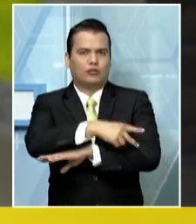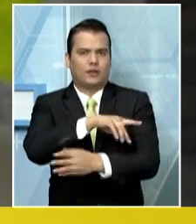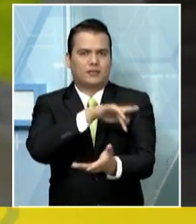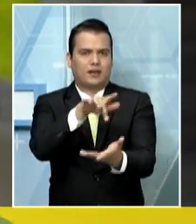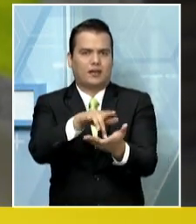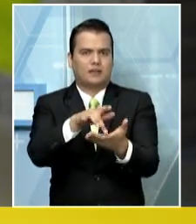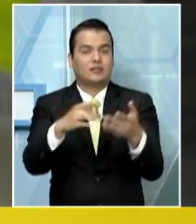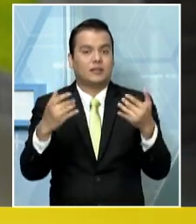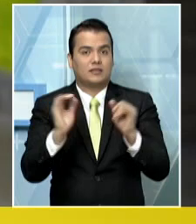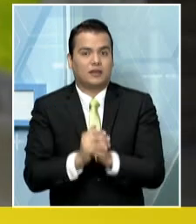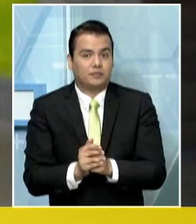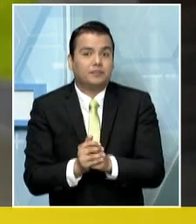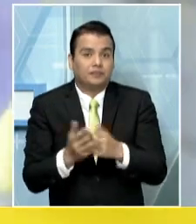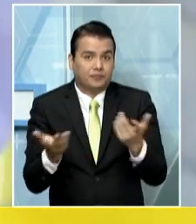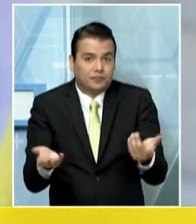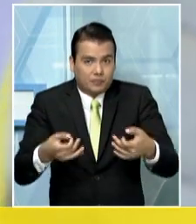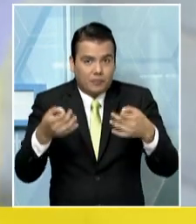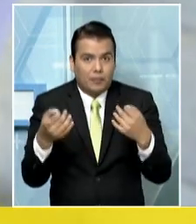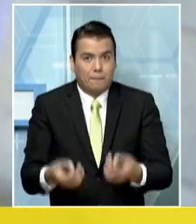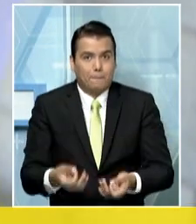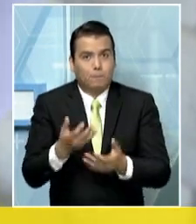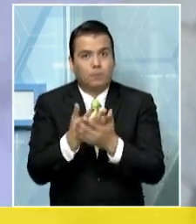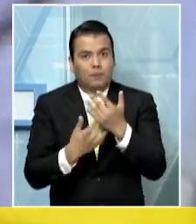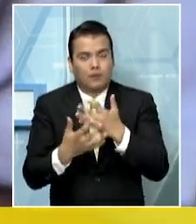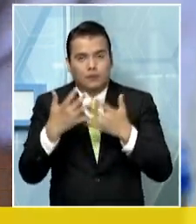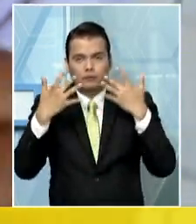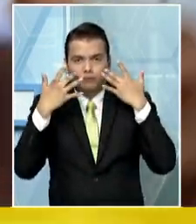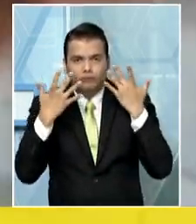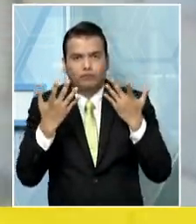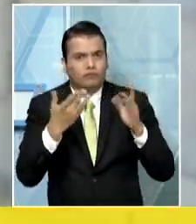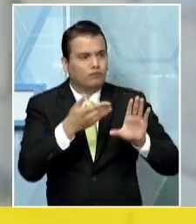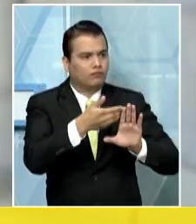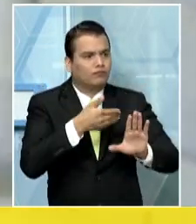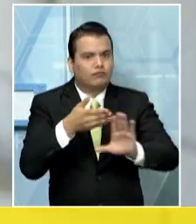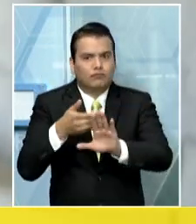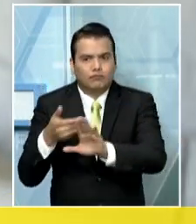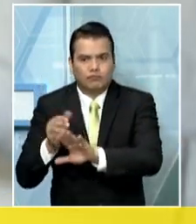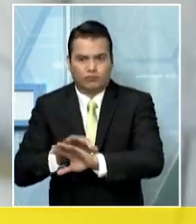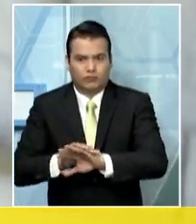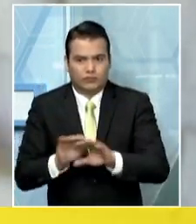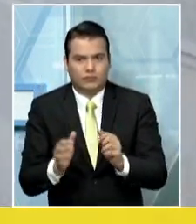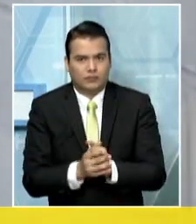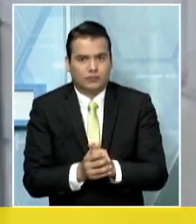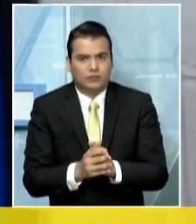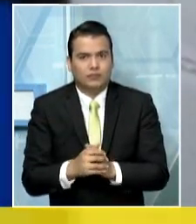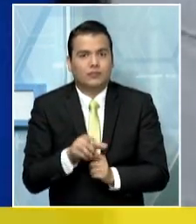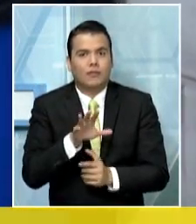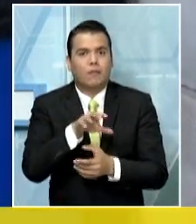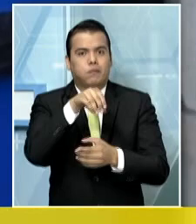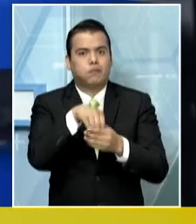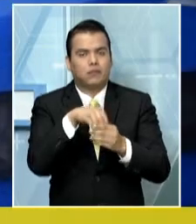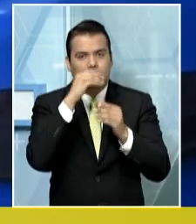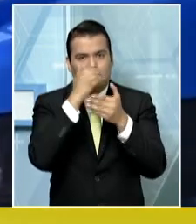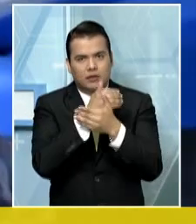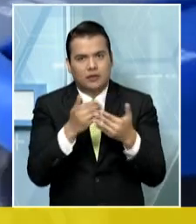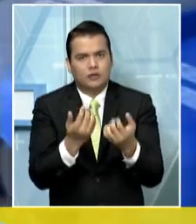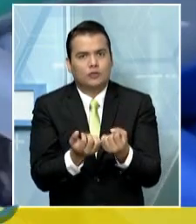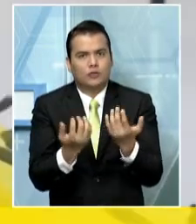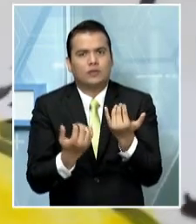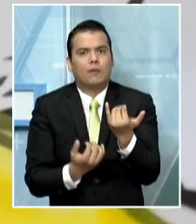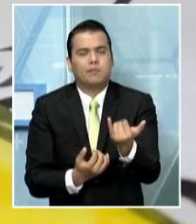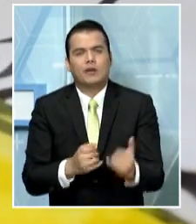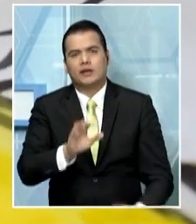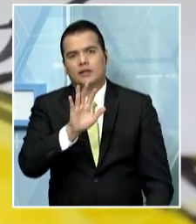bioseguridad, el lavado de las manitos, el distanciamiento sobre todo. Vamos a tener 55 niños y niñas